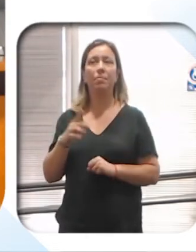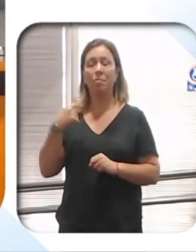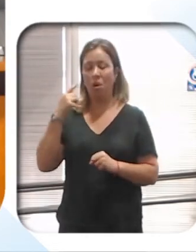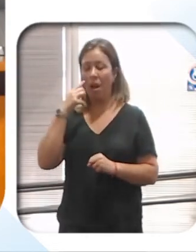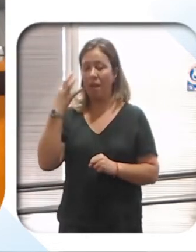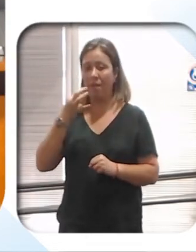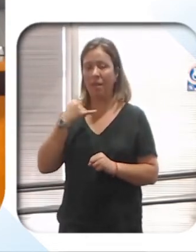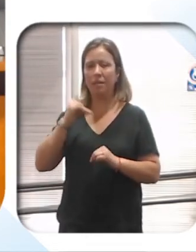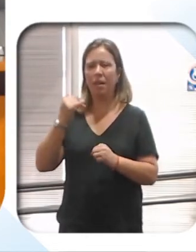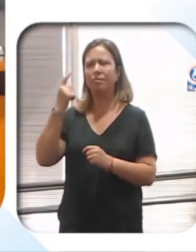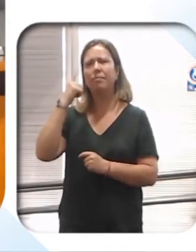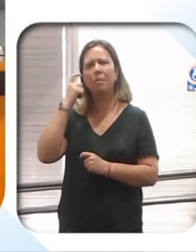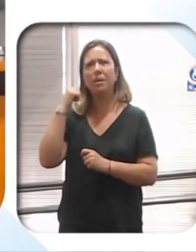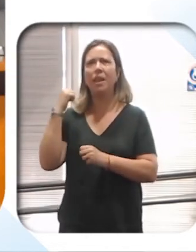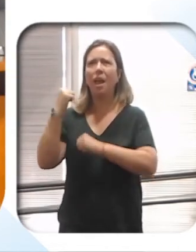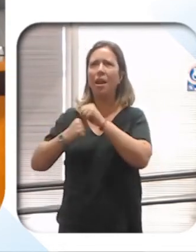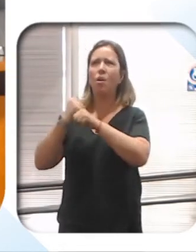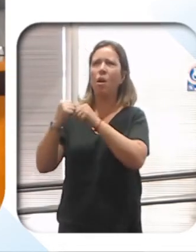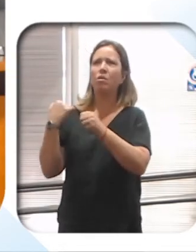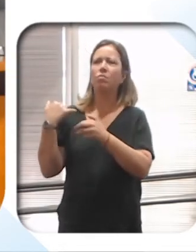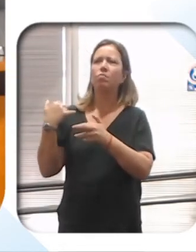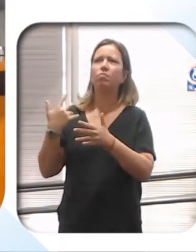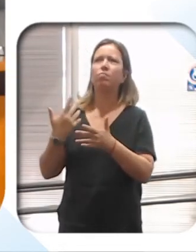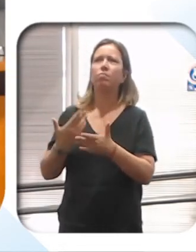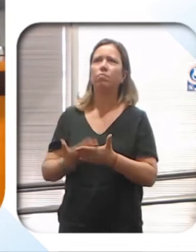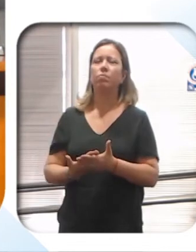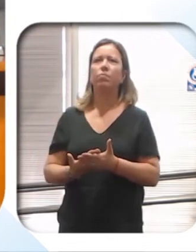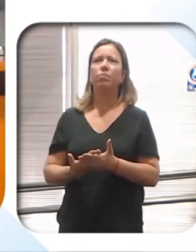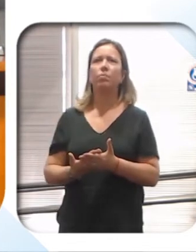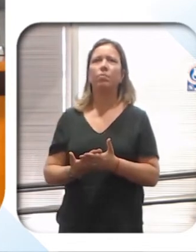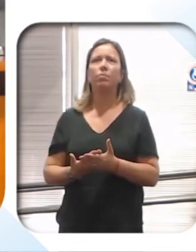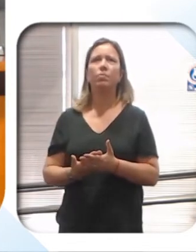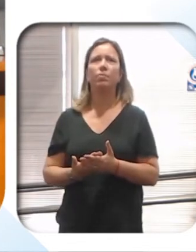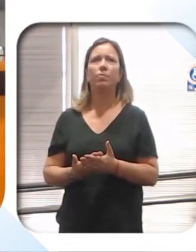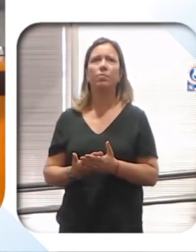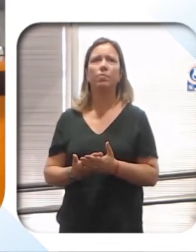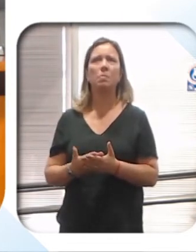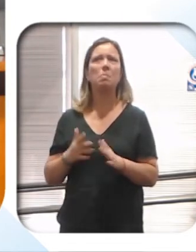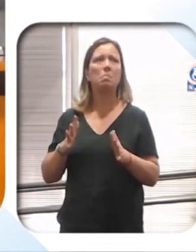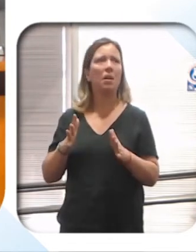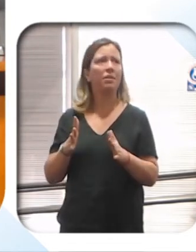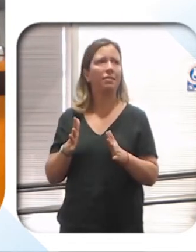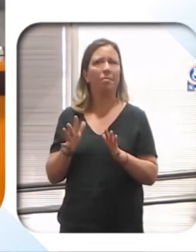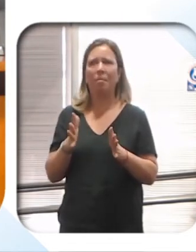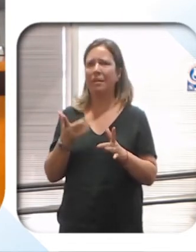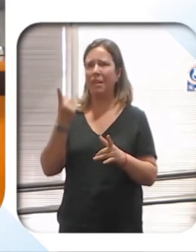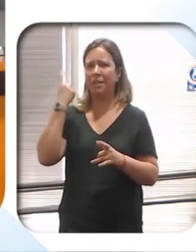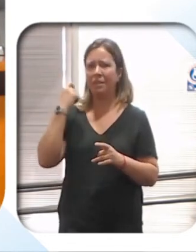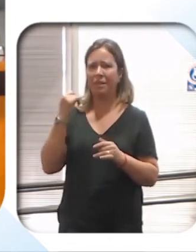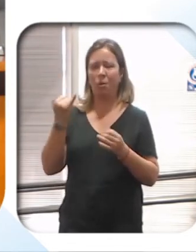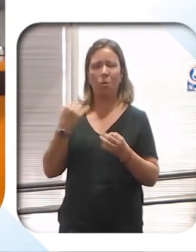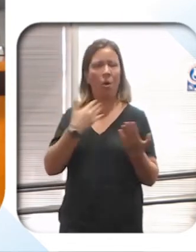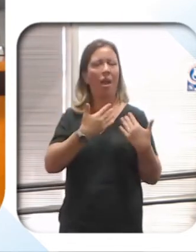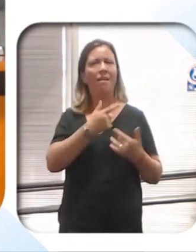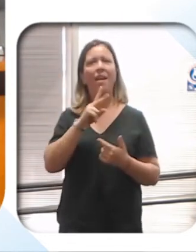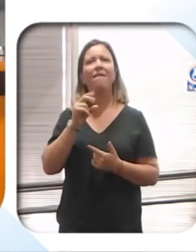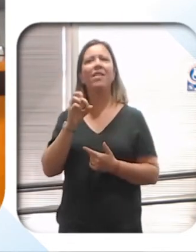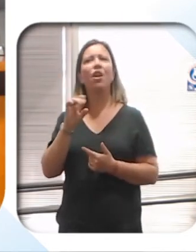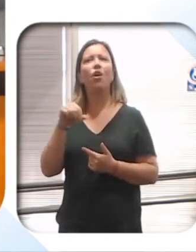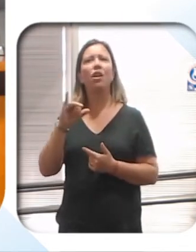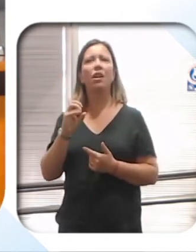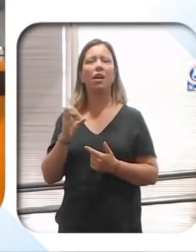aprendiendo a lo largo de todos estos años. Parece que fue ayer, hablábamos con Verónica,